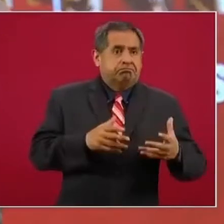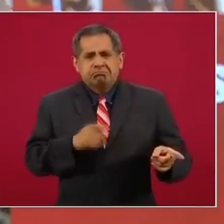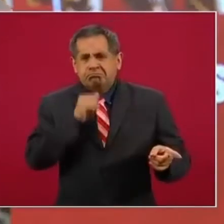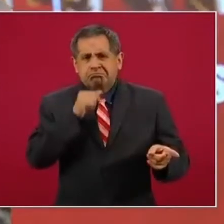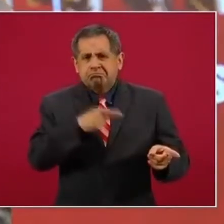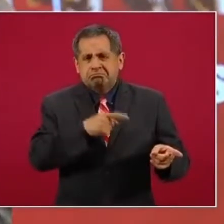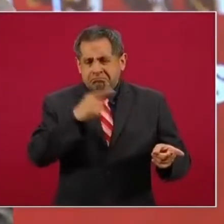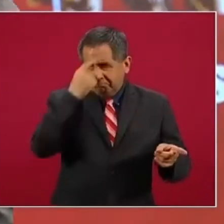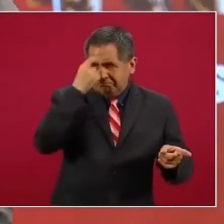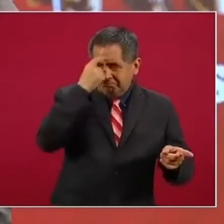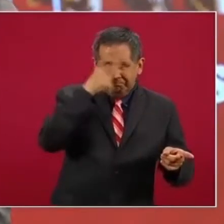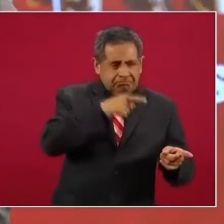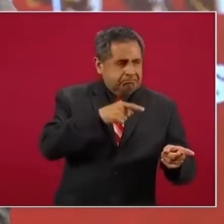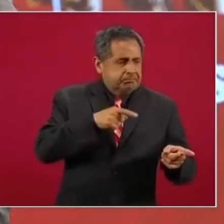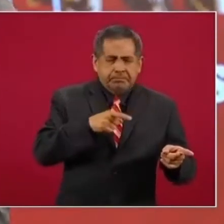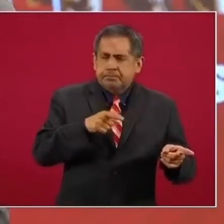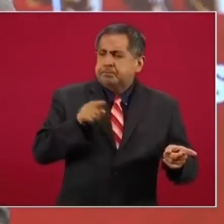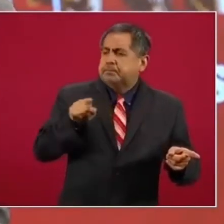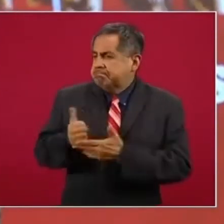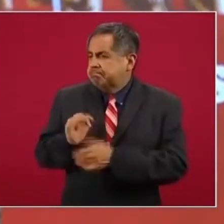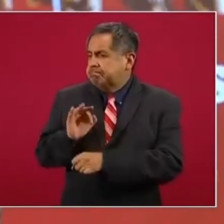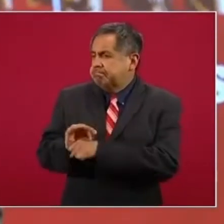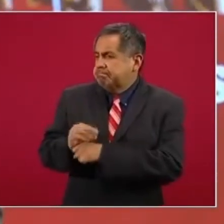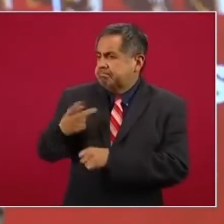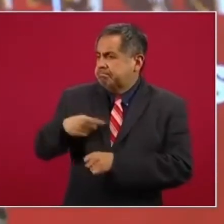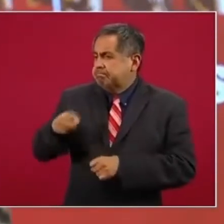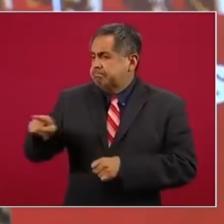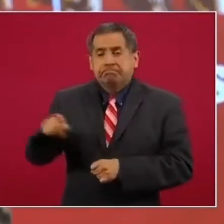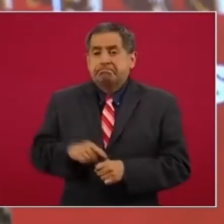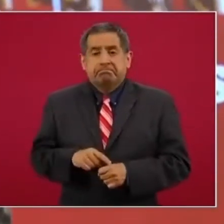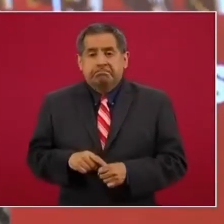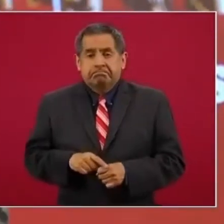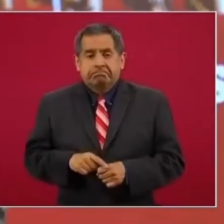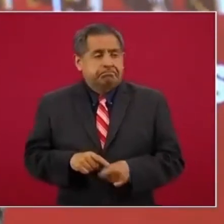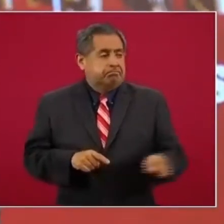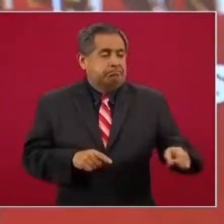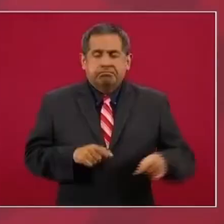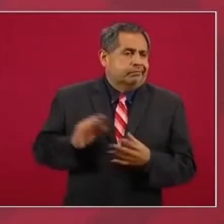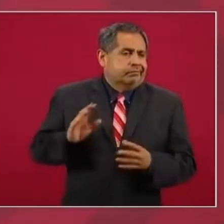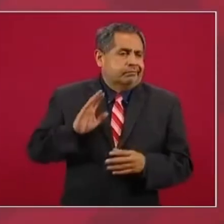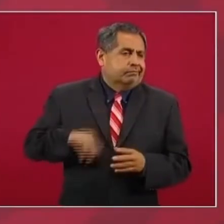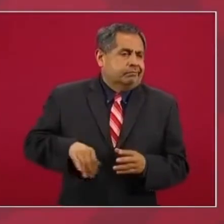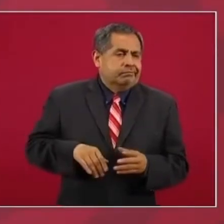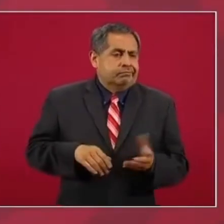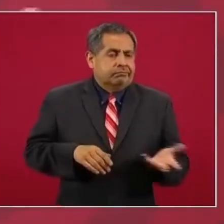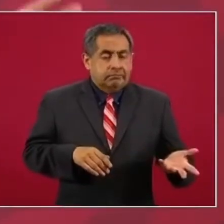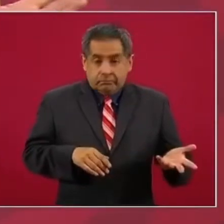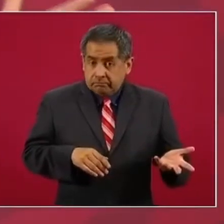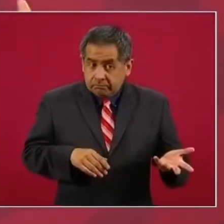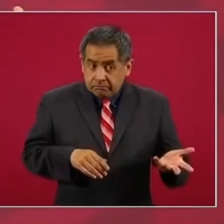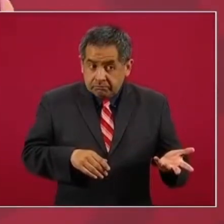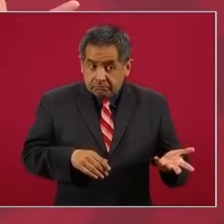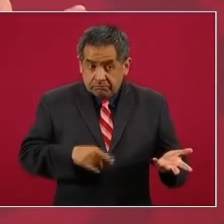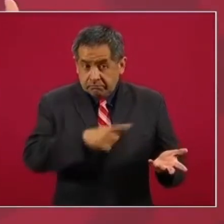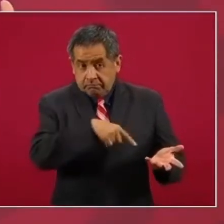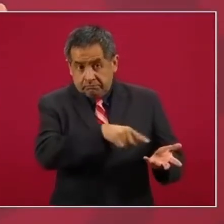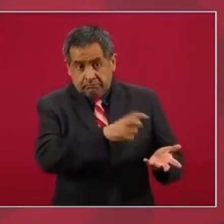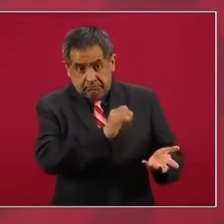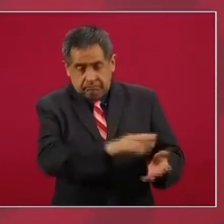el pensar en los demás, porque hace a un lado el amor al prójimo. Entonces somos